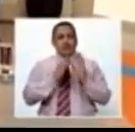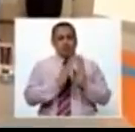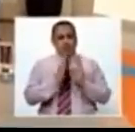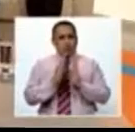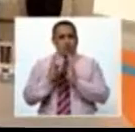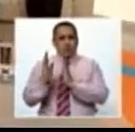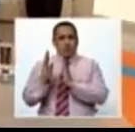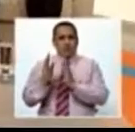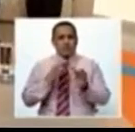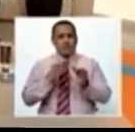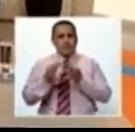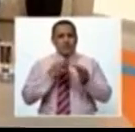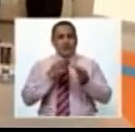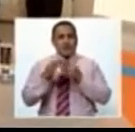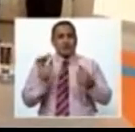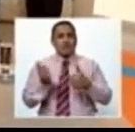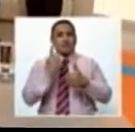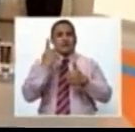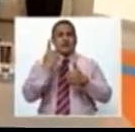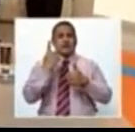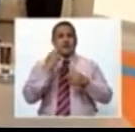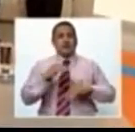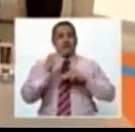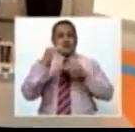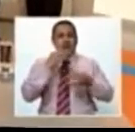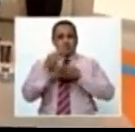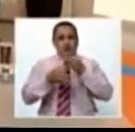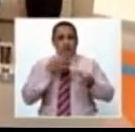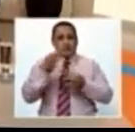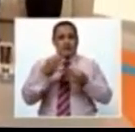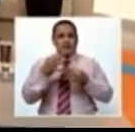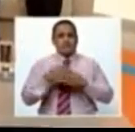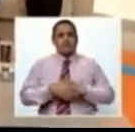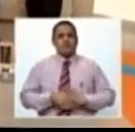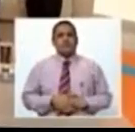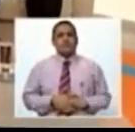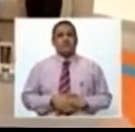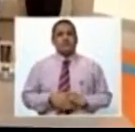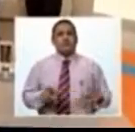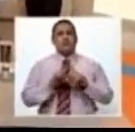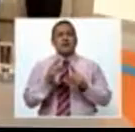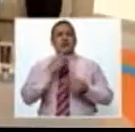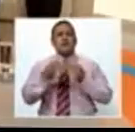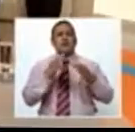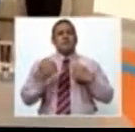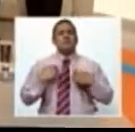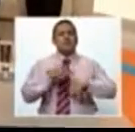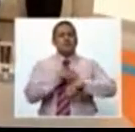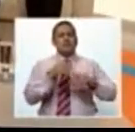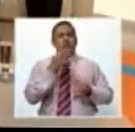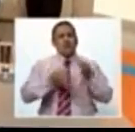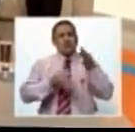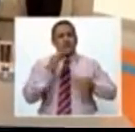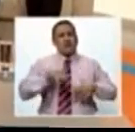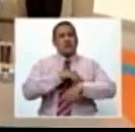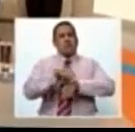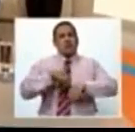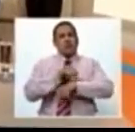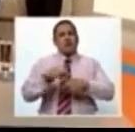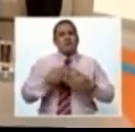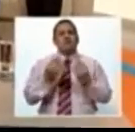poco para ver el primer punto que usted nos comenta, ¿no? Uno dice, mi proceso dura mucho. Bueno, pero